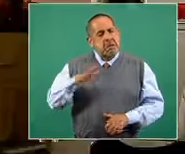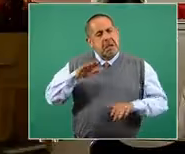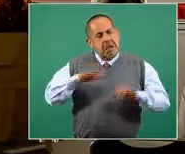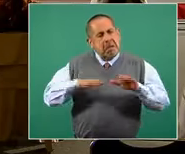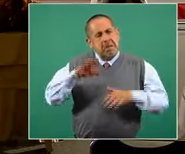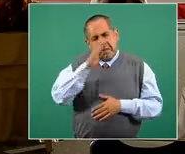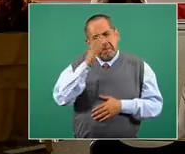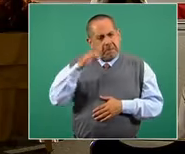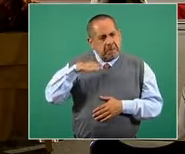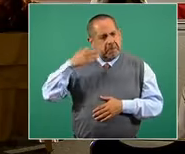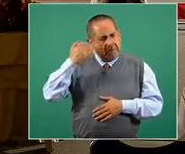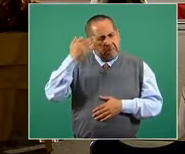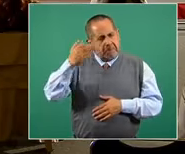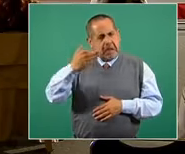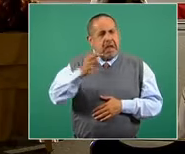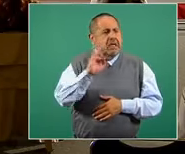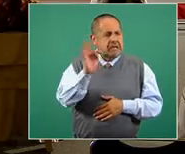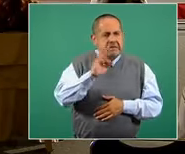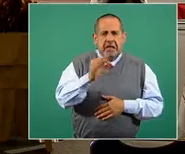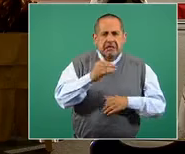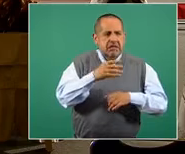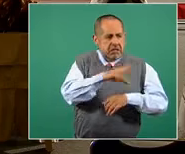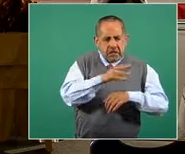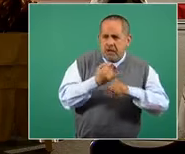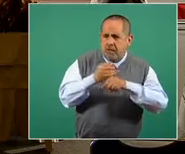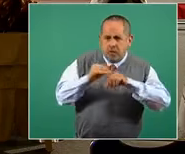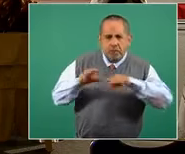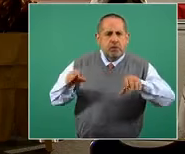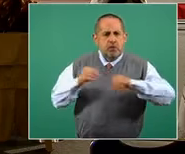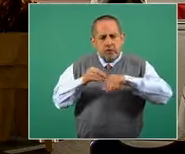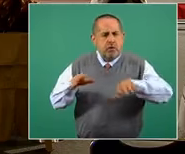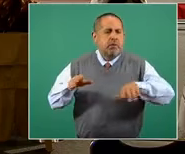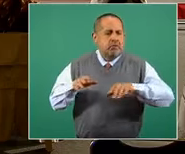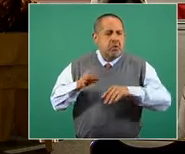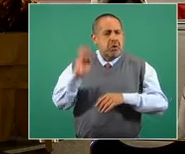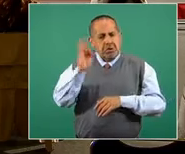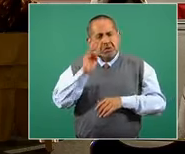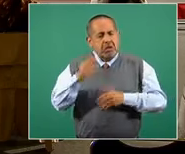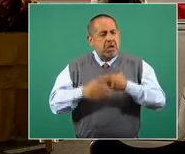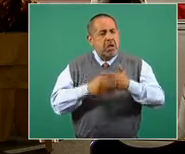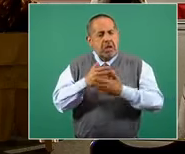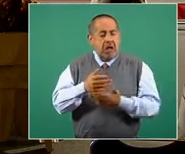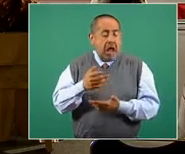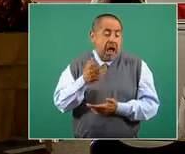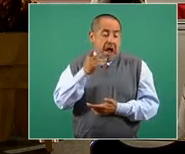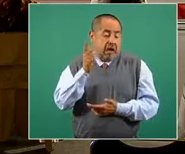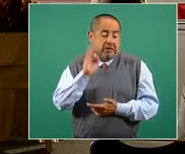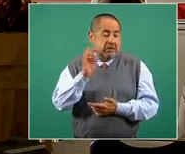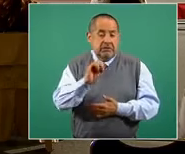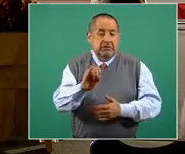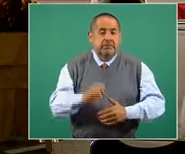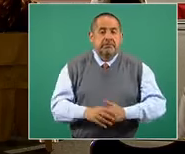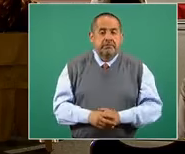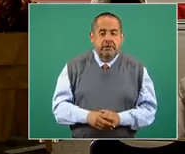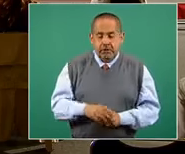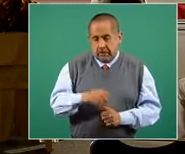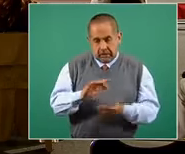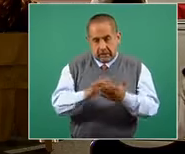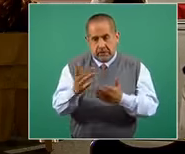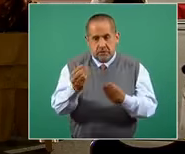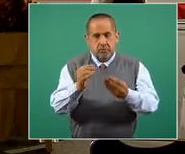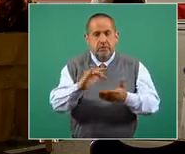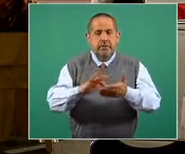Eventualmente sí, puede ayudar a amplificar la información y a canalizar si existiera alguna inquietud en particular. Sí, muchas